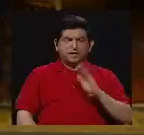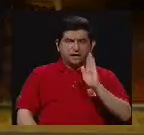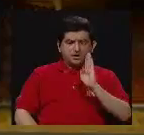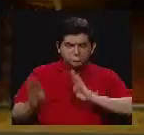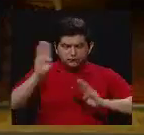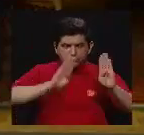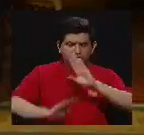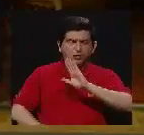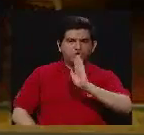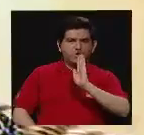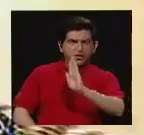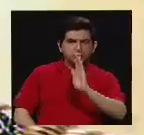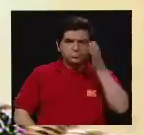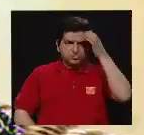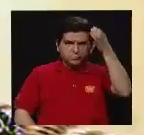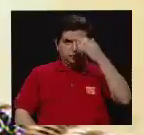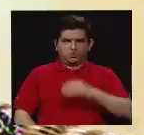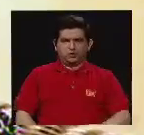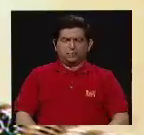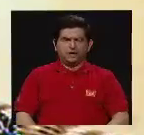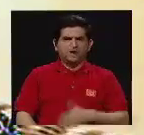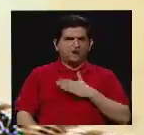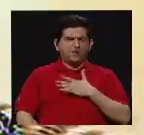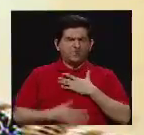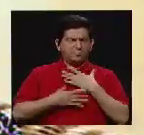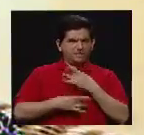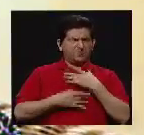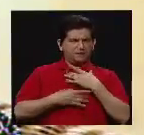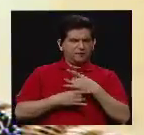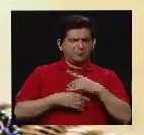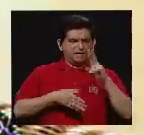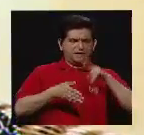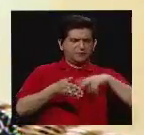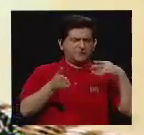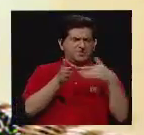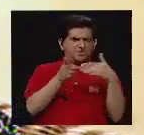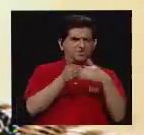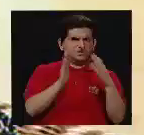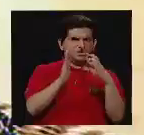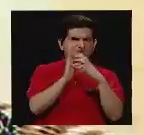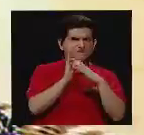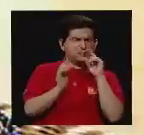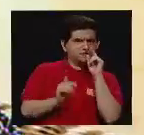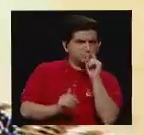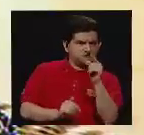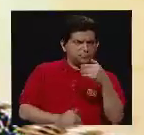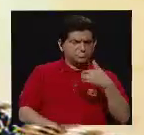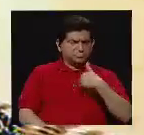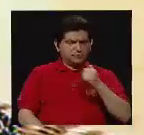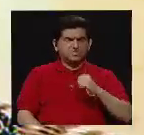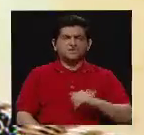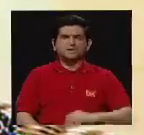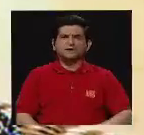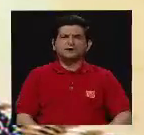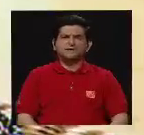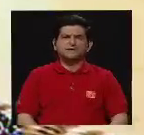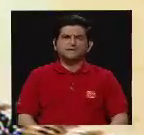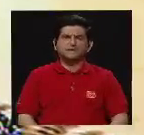entre su biología y su cultura. Y es que me llamó mucho la atención, releyendo algunos de tus textos, que